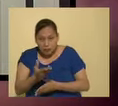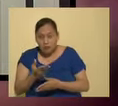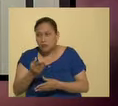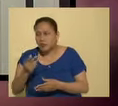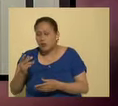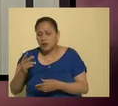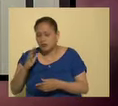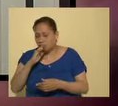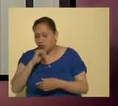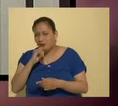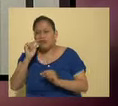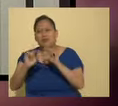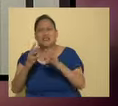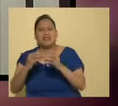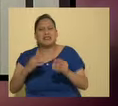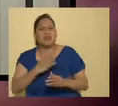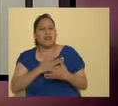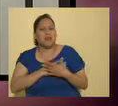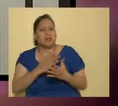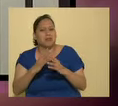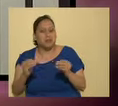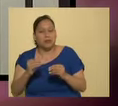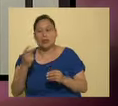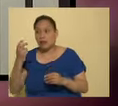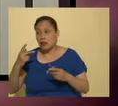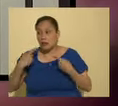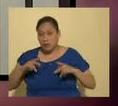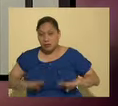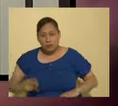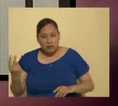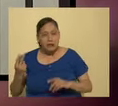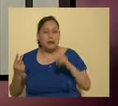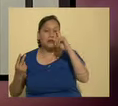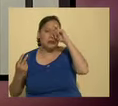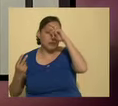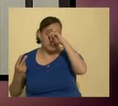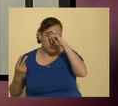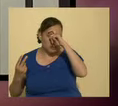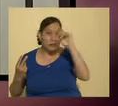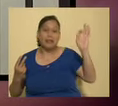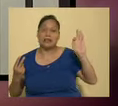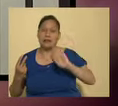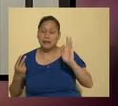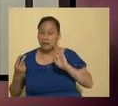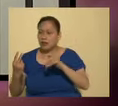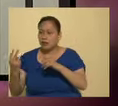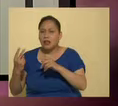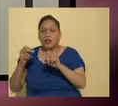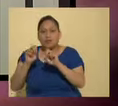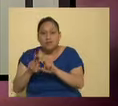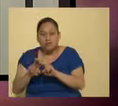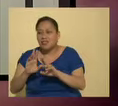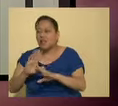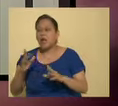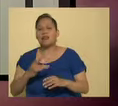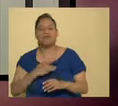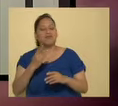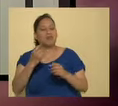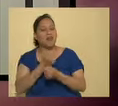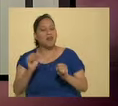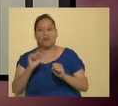pareja también va pasando por momentos muy difíciles, en donde quizás la relación se pueda perder si